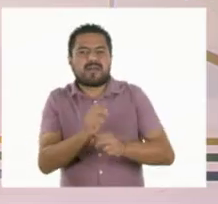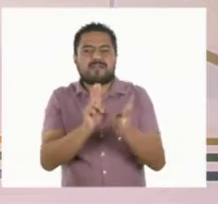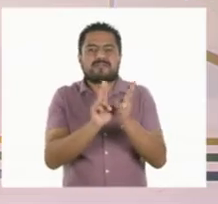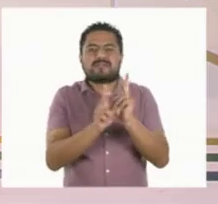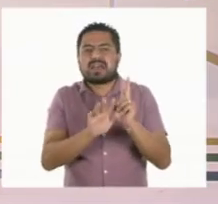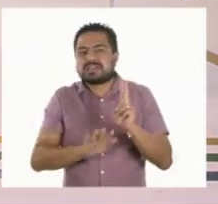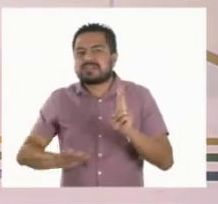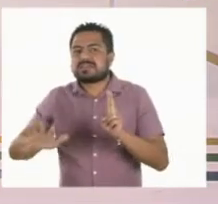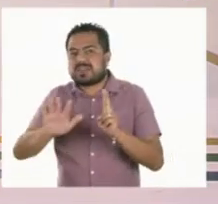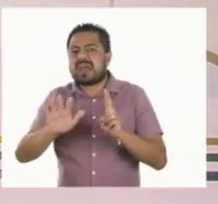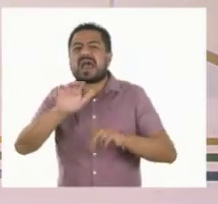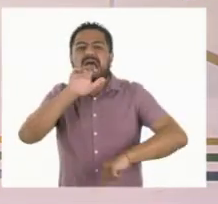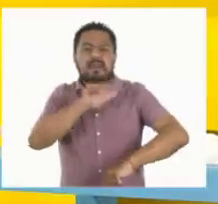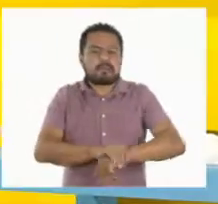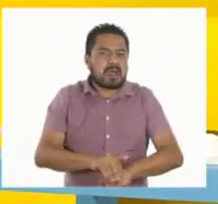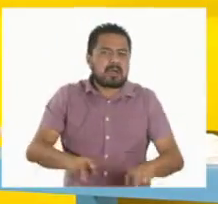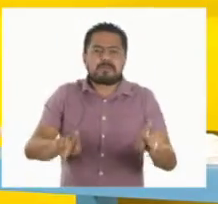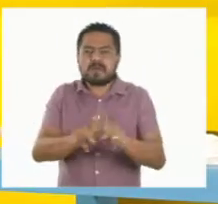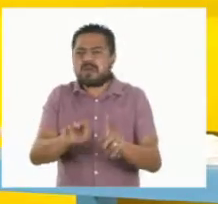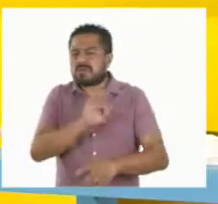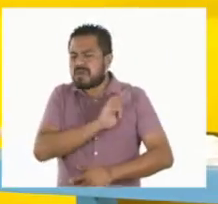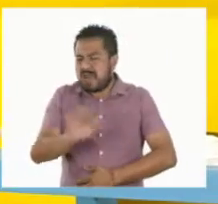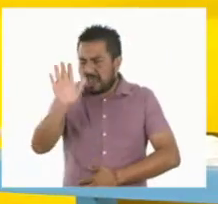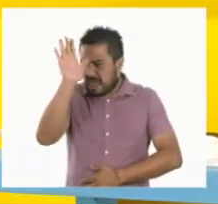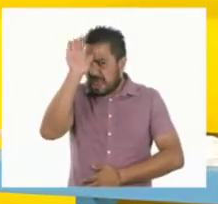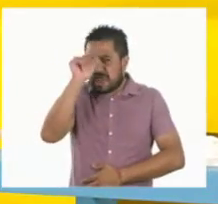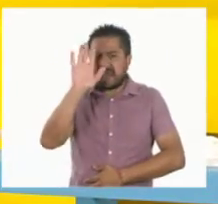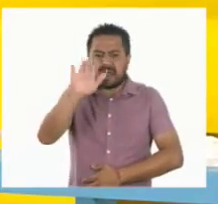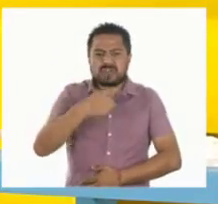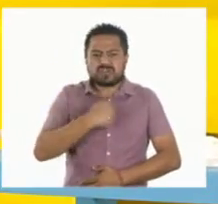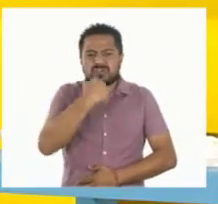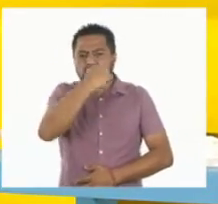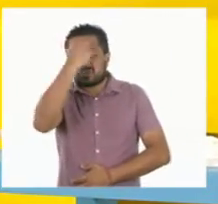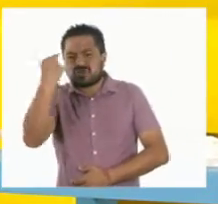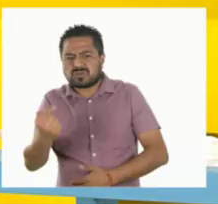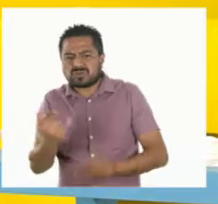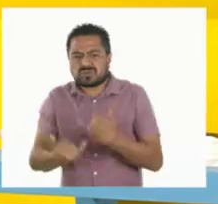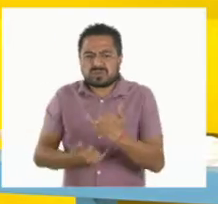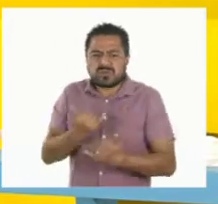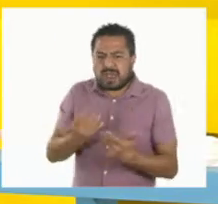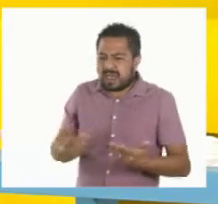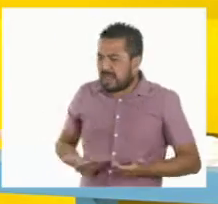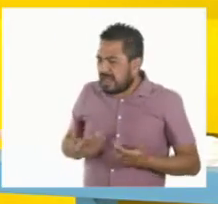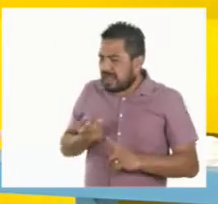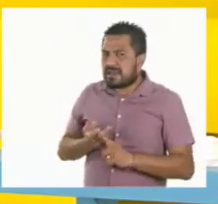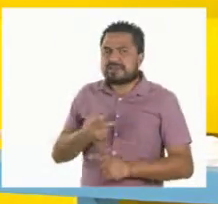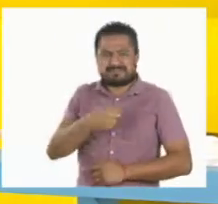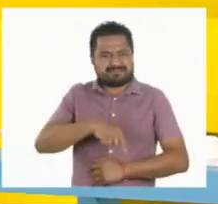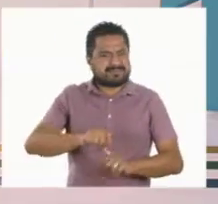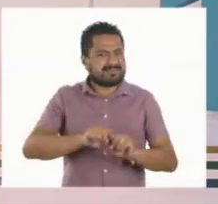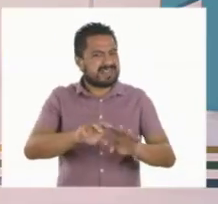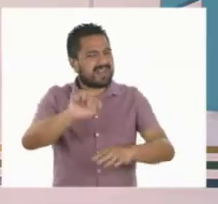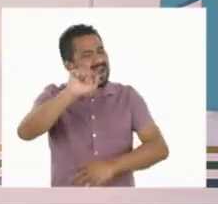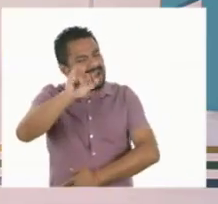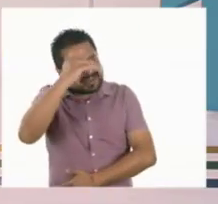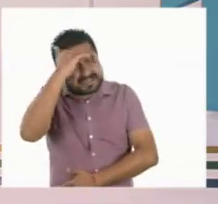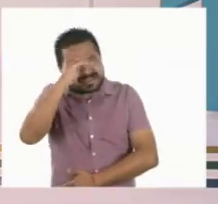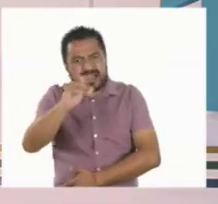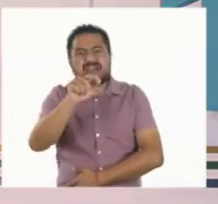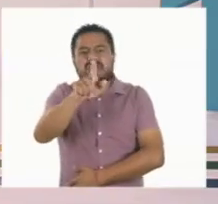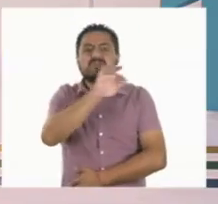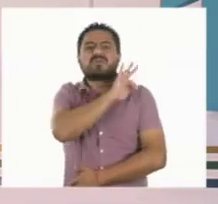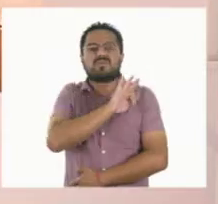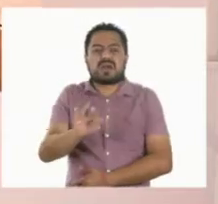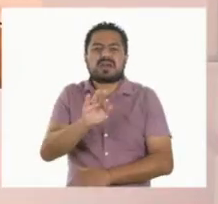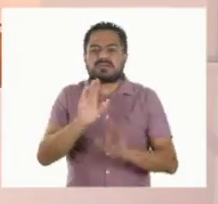vecina, su amigo, sus primos, se acuerdan y dicen, yo de niña bailaba esa, es esta. Se la saben, claro que se la saben. Y si se la sabe, se las